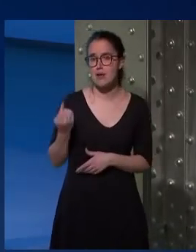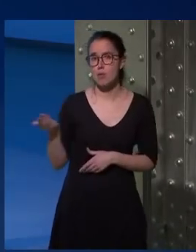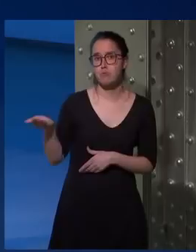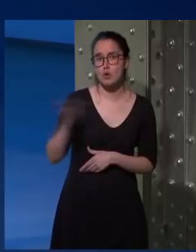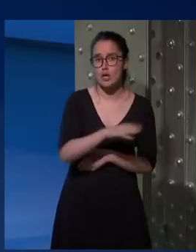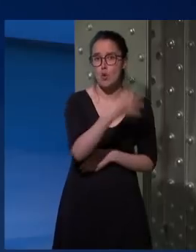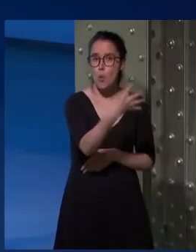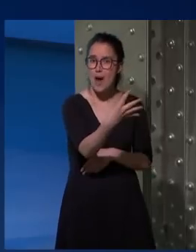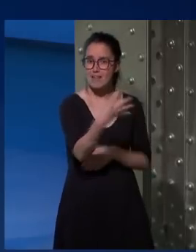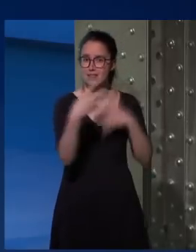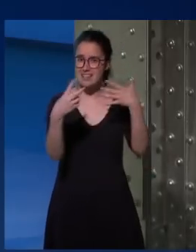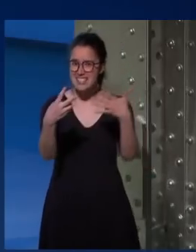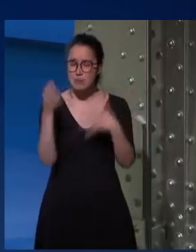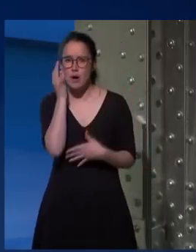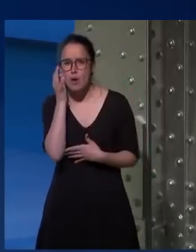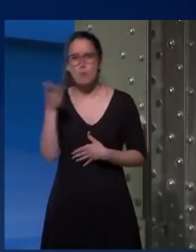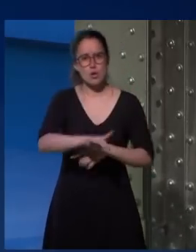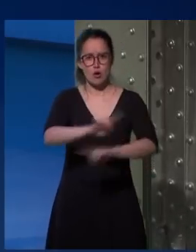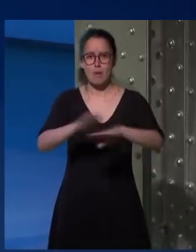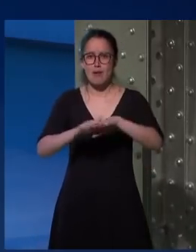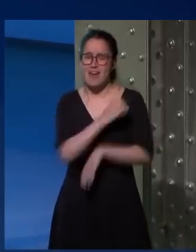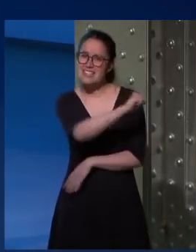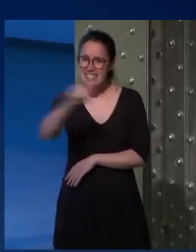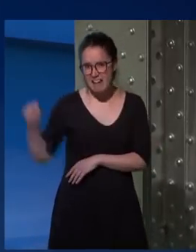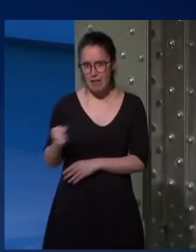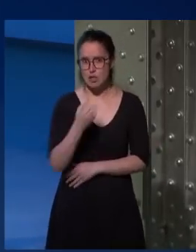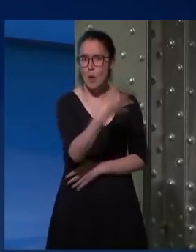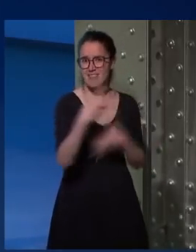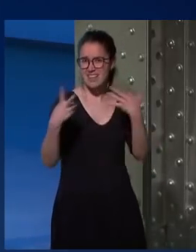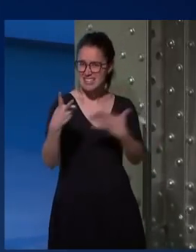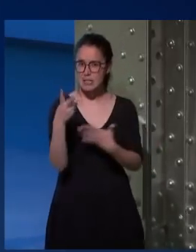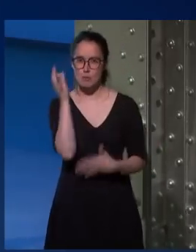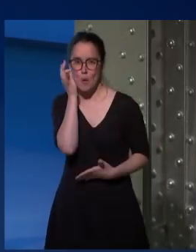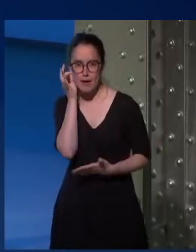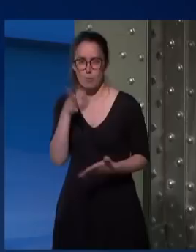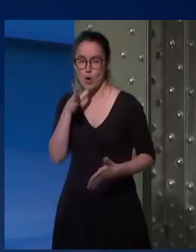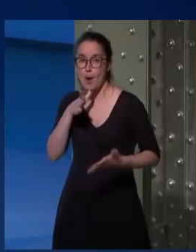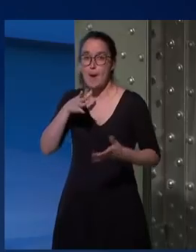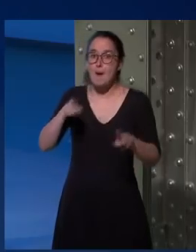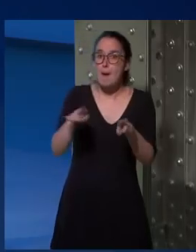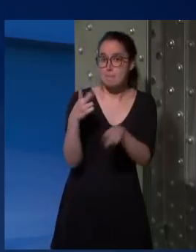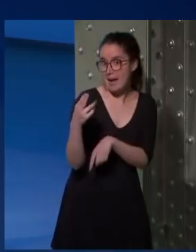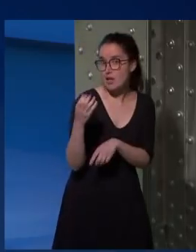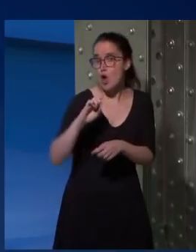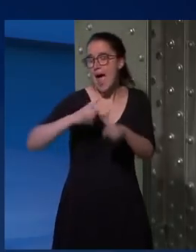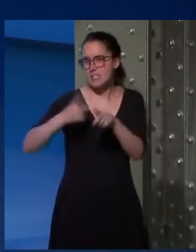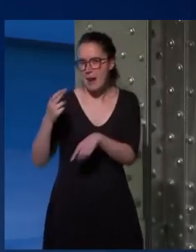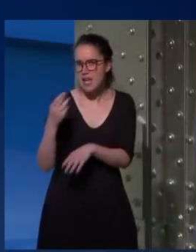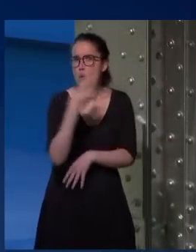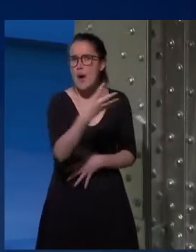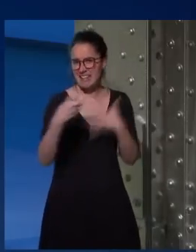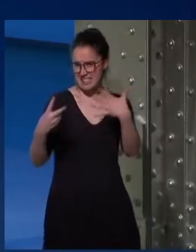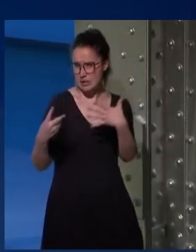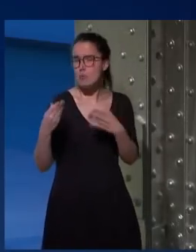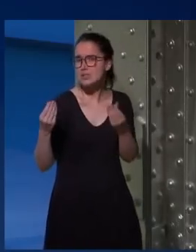murieron 47 mujeres, no murieron, fueron asesinadas. 47 mujeres a manos de sus parejas o exparejas. 47, son muchísimas.